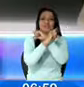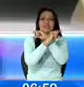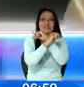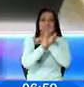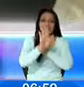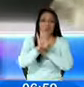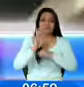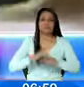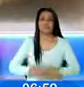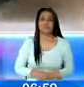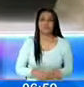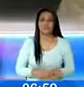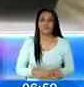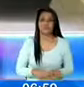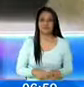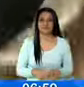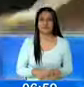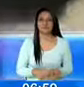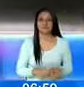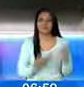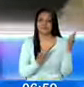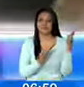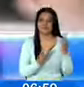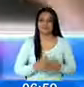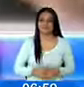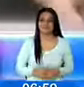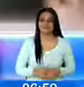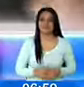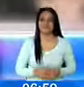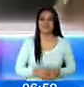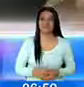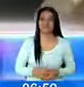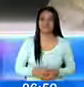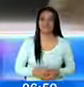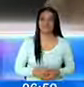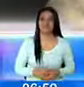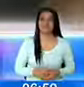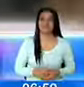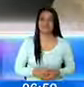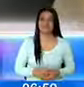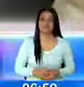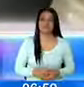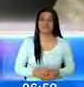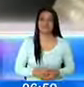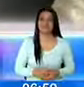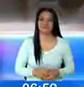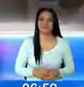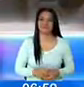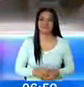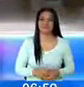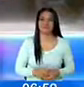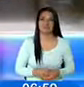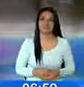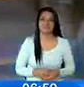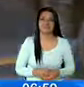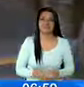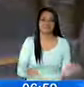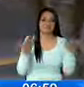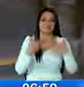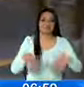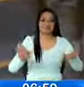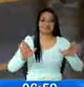Twitter. Fue el que compartió el video en redes sociales y en su fanpage también le di like. Para